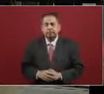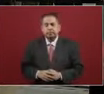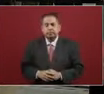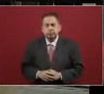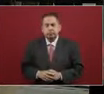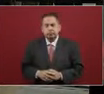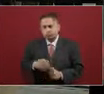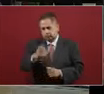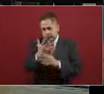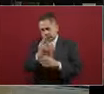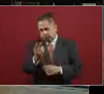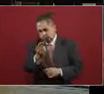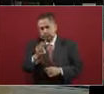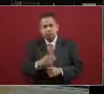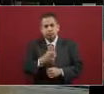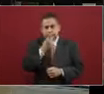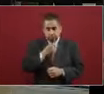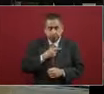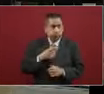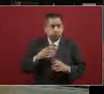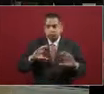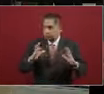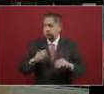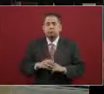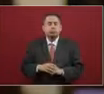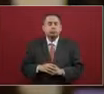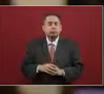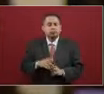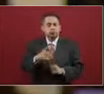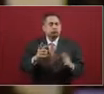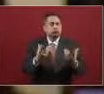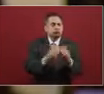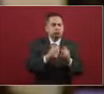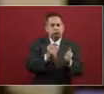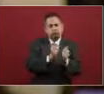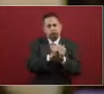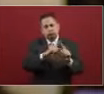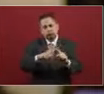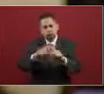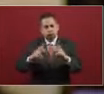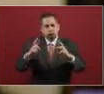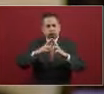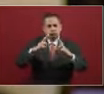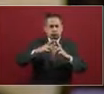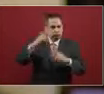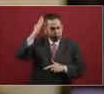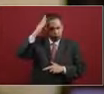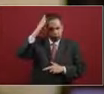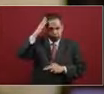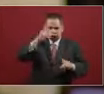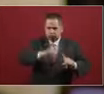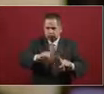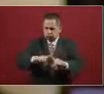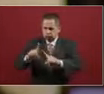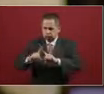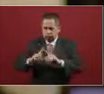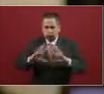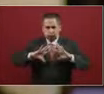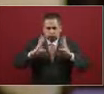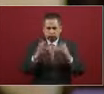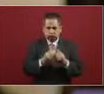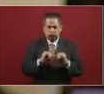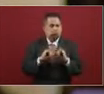Usted había dicho, se había reunido con algunos líderes clérigos y de otras religiones para